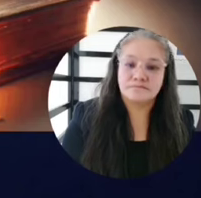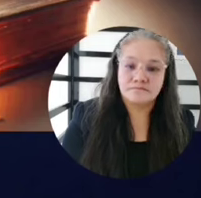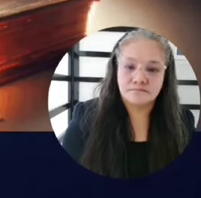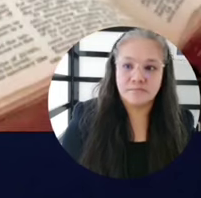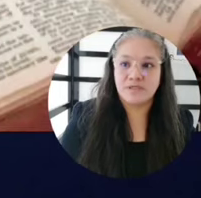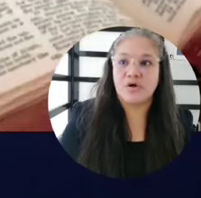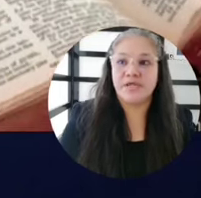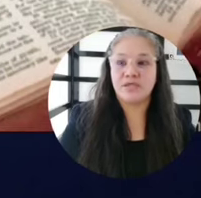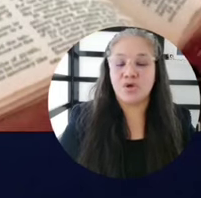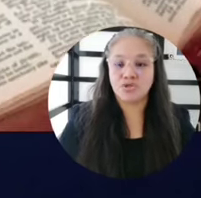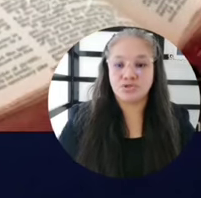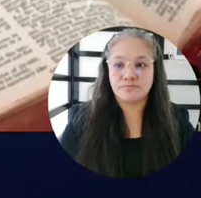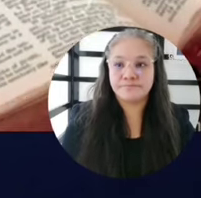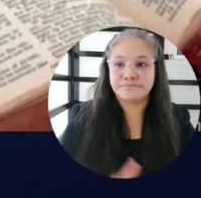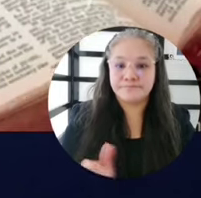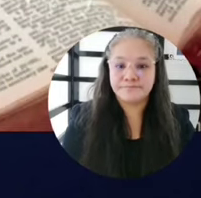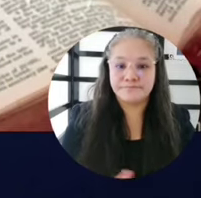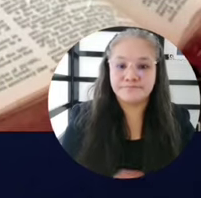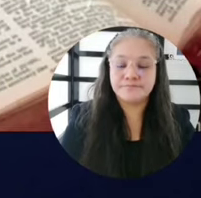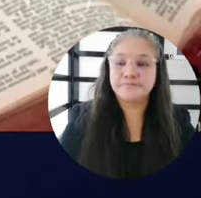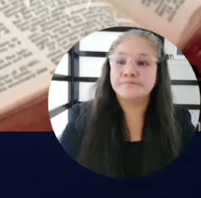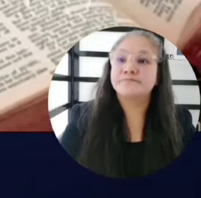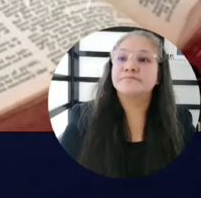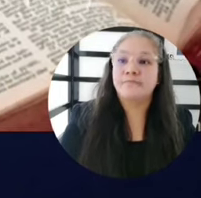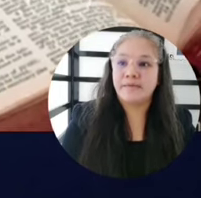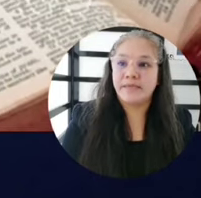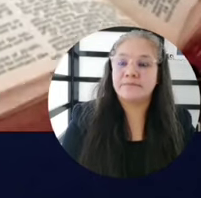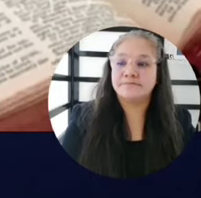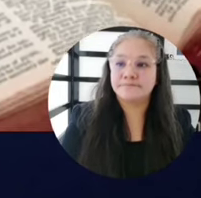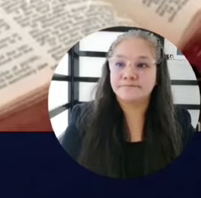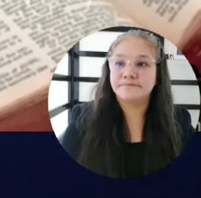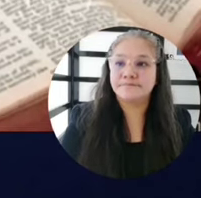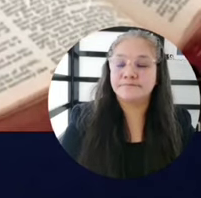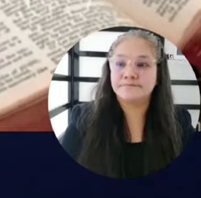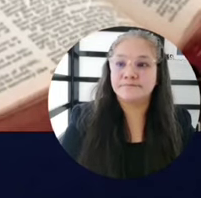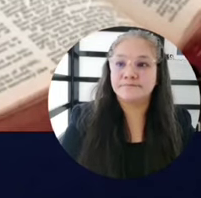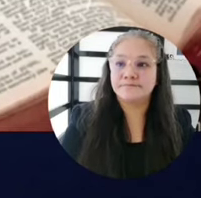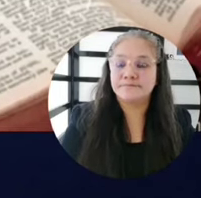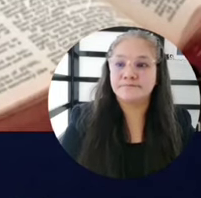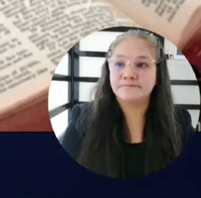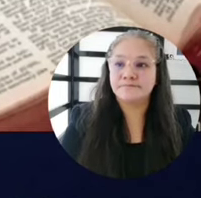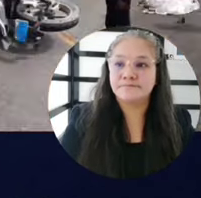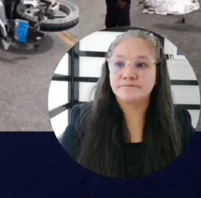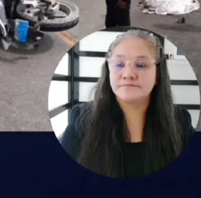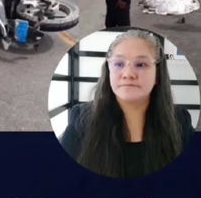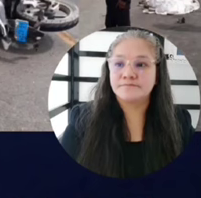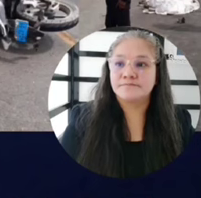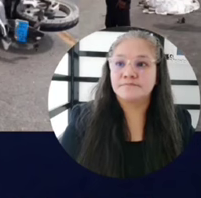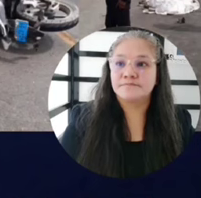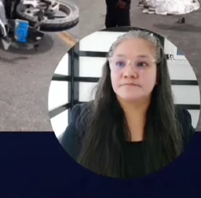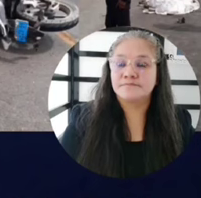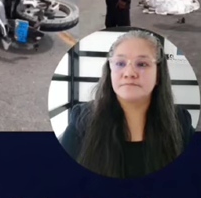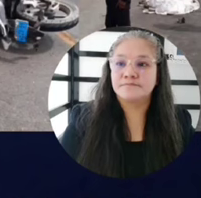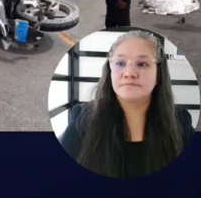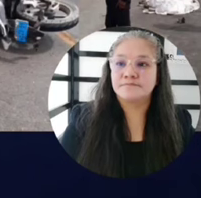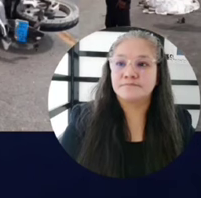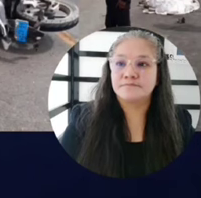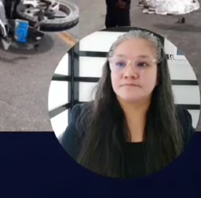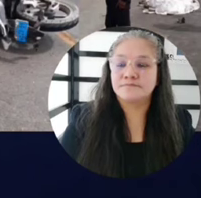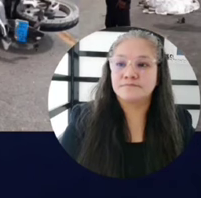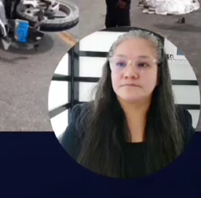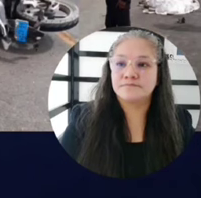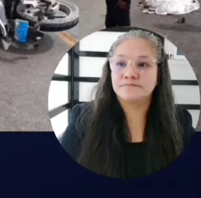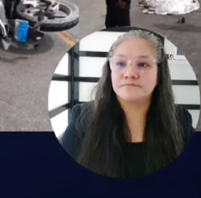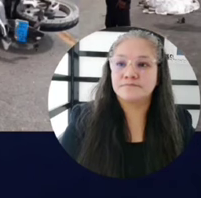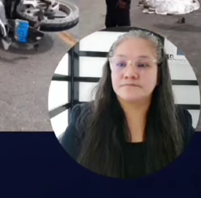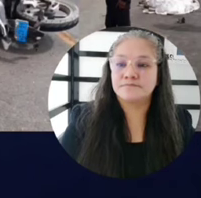efectos de bendición en nuestras vidas, porque Dios conserva su palabra. Se han dado casos de gente que ha sufrido accidentes, hermano,